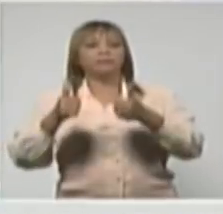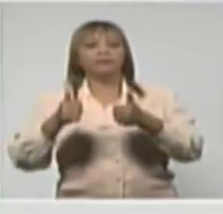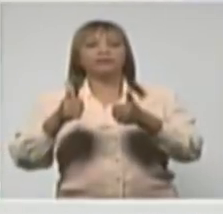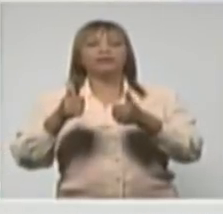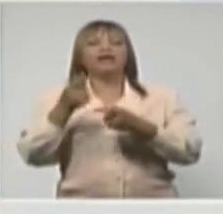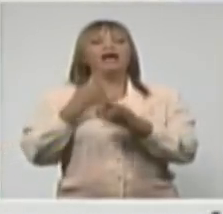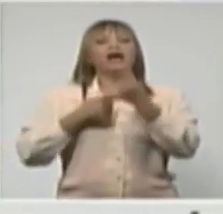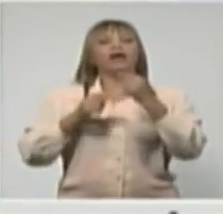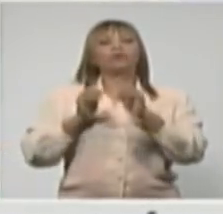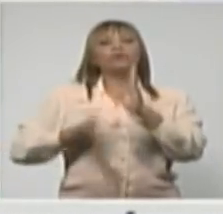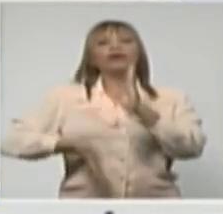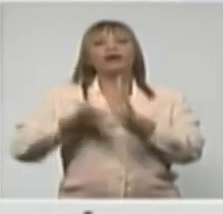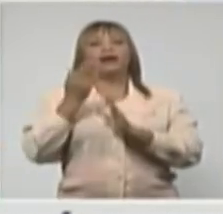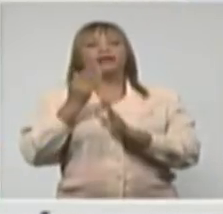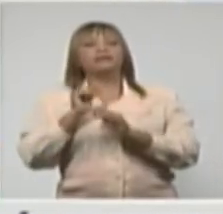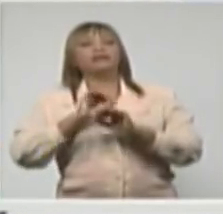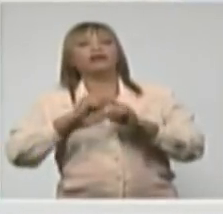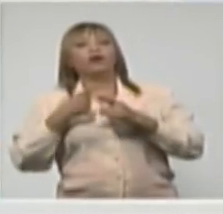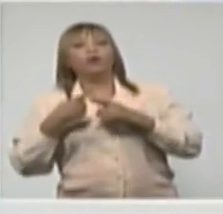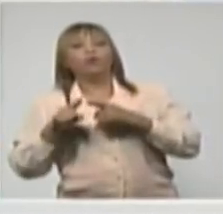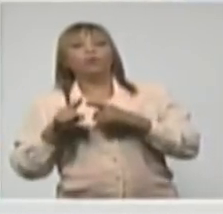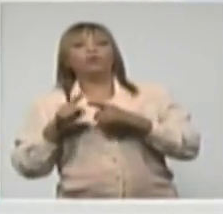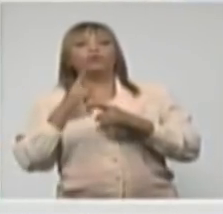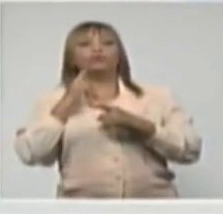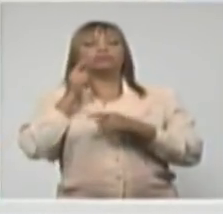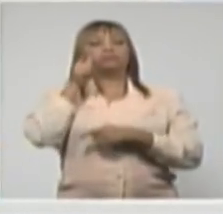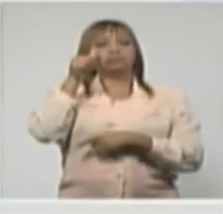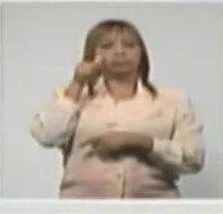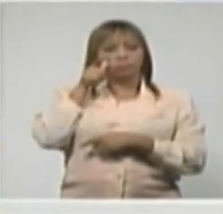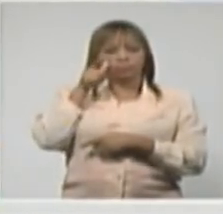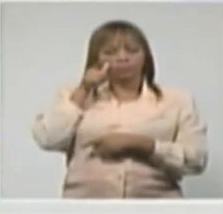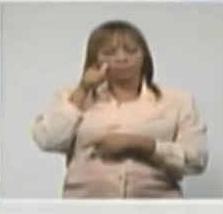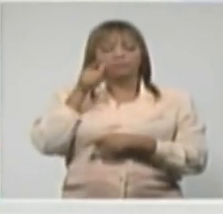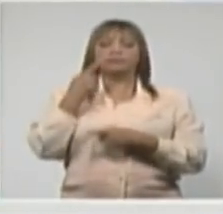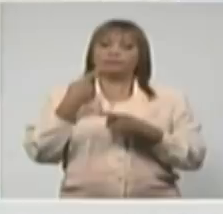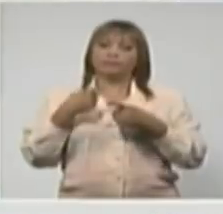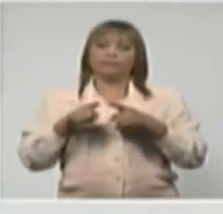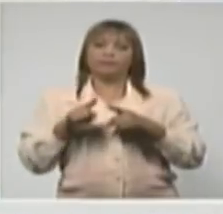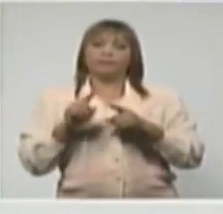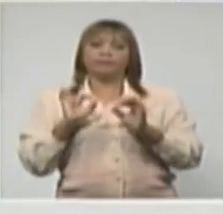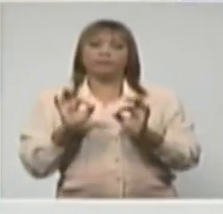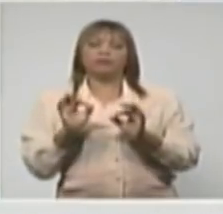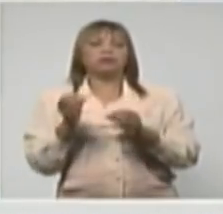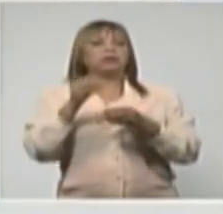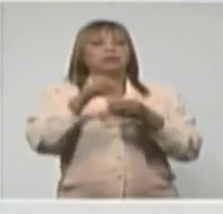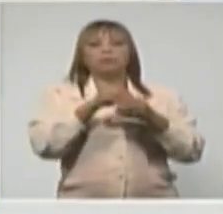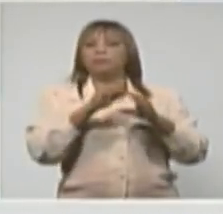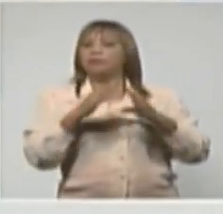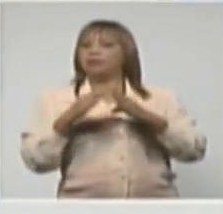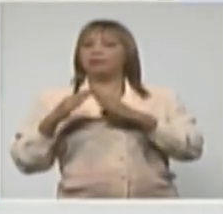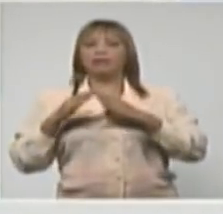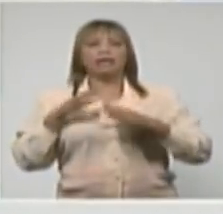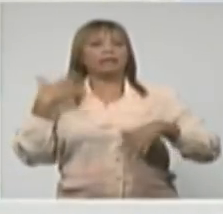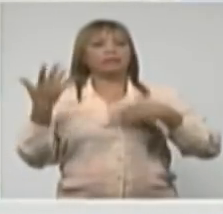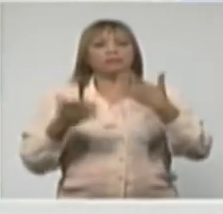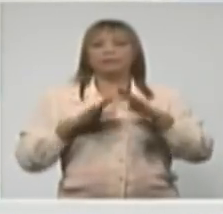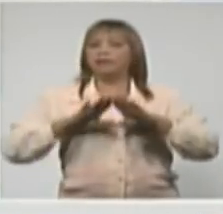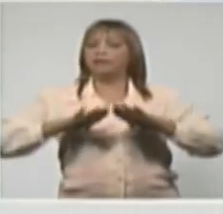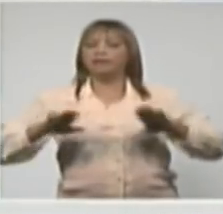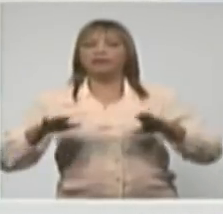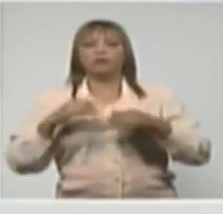alta clínica, otros con alta clínica y epidemiológica, e incorporados a todas sus